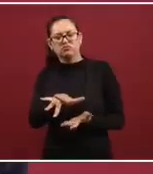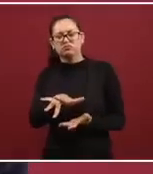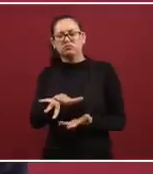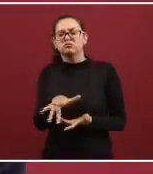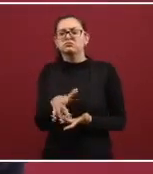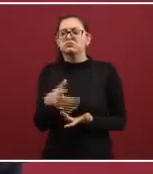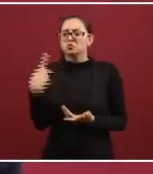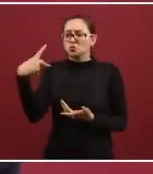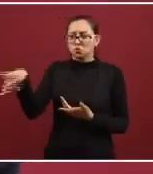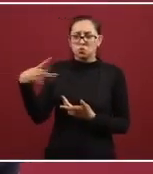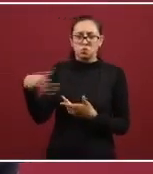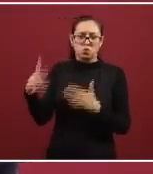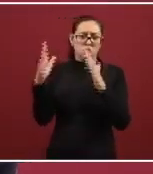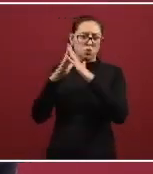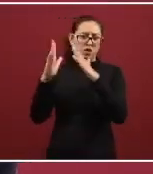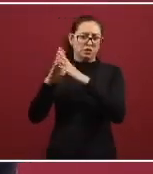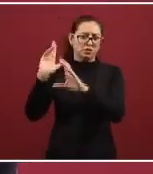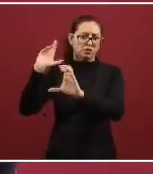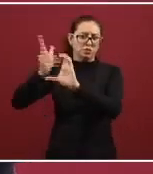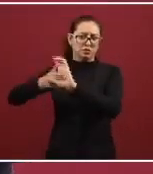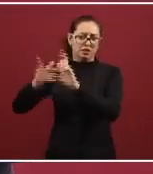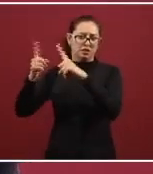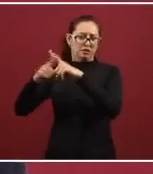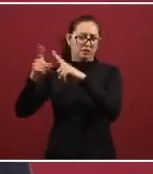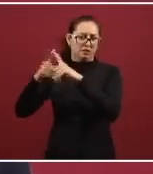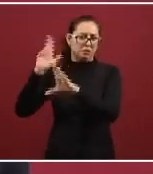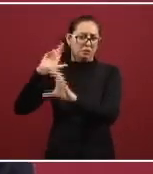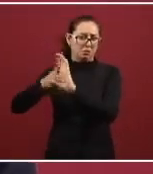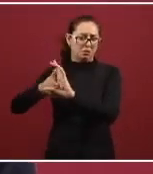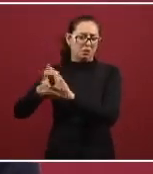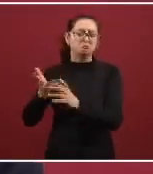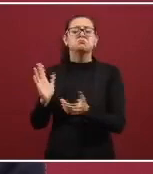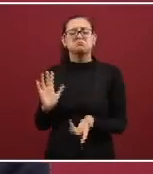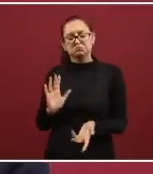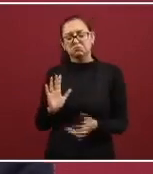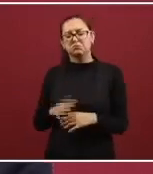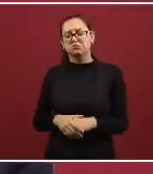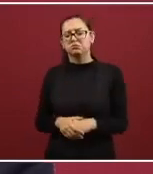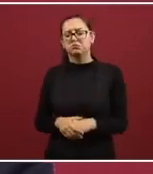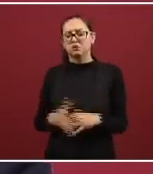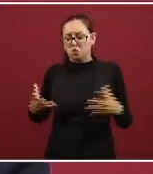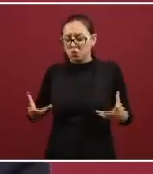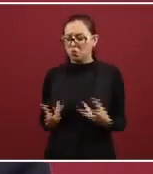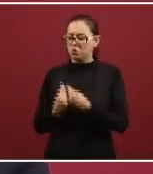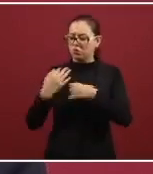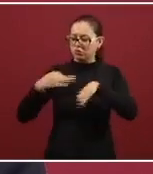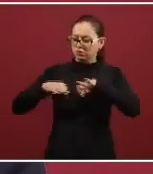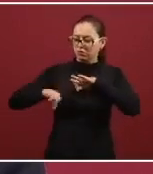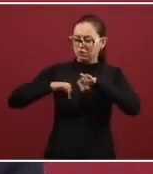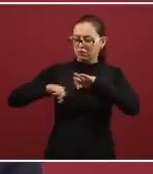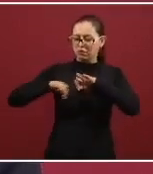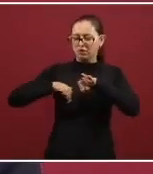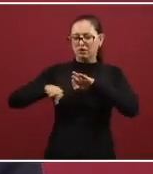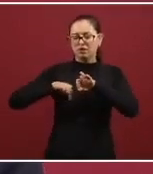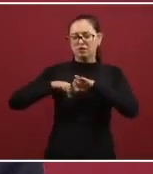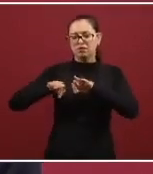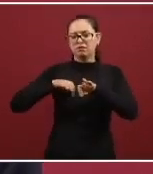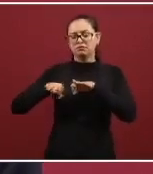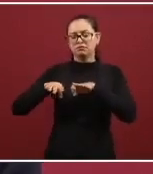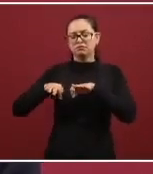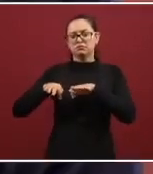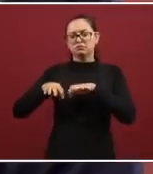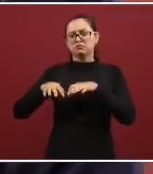en sus albergues y a que haya un trabajo conjunto, y